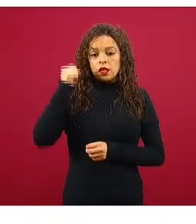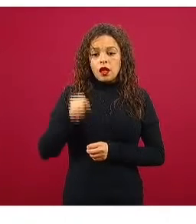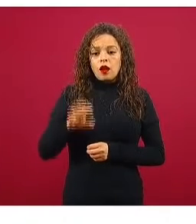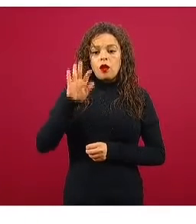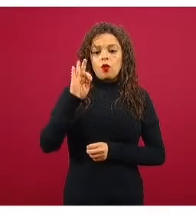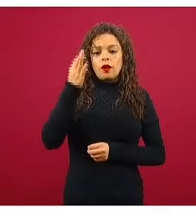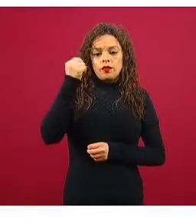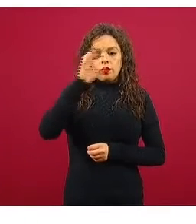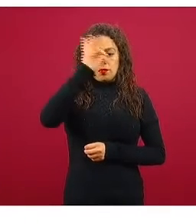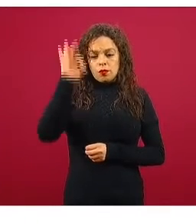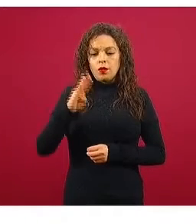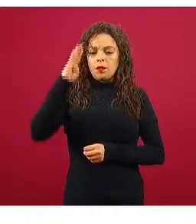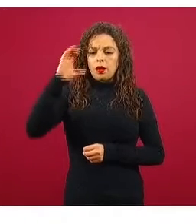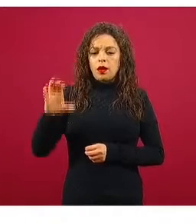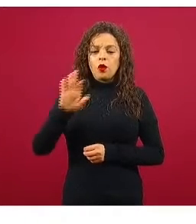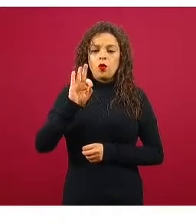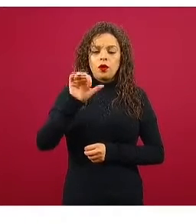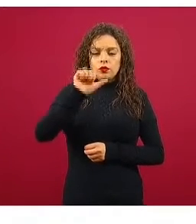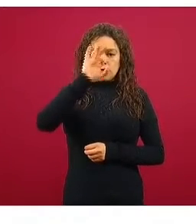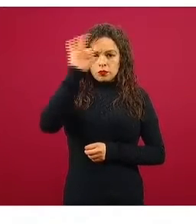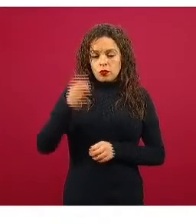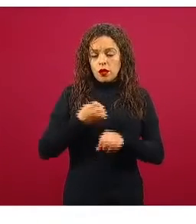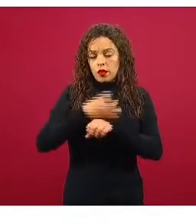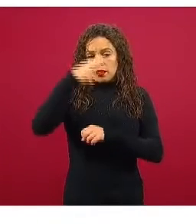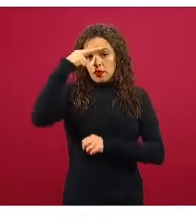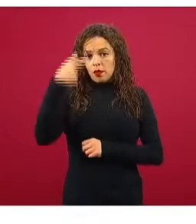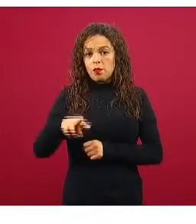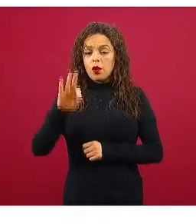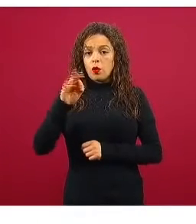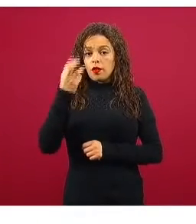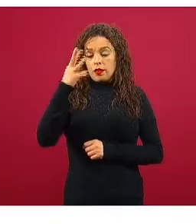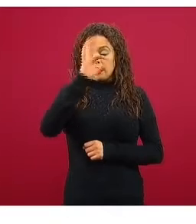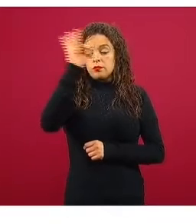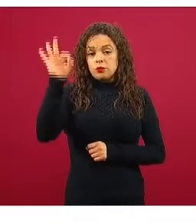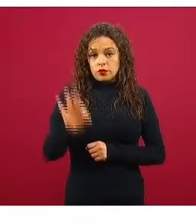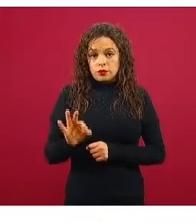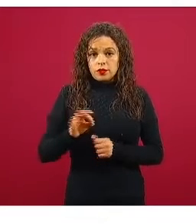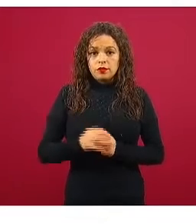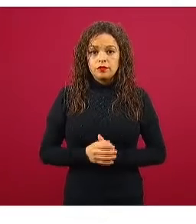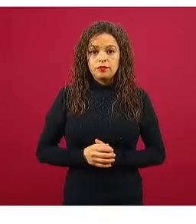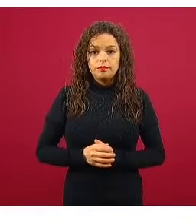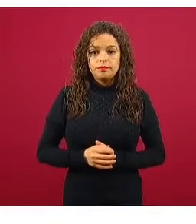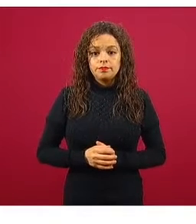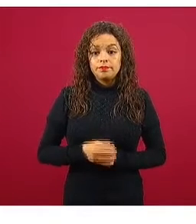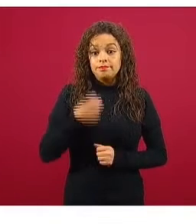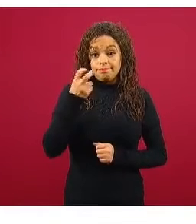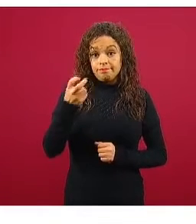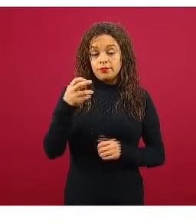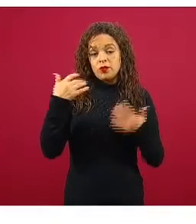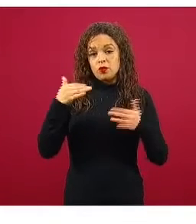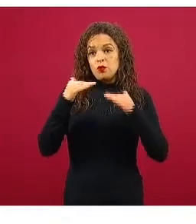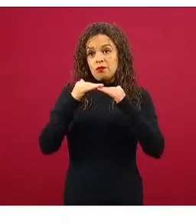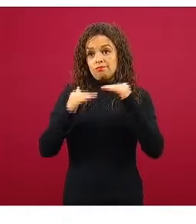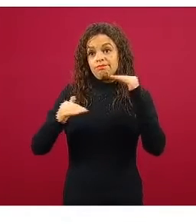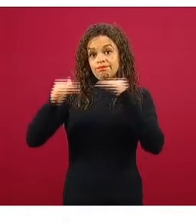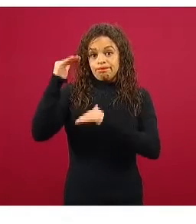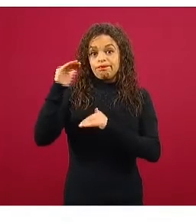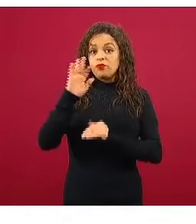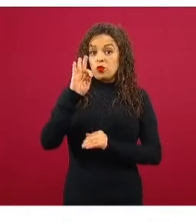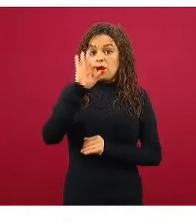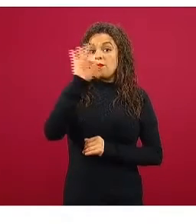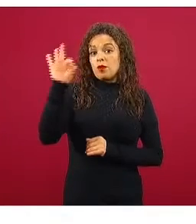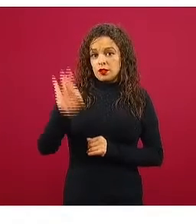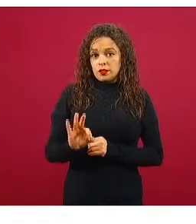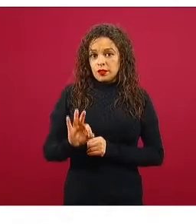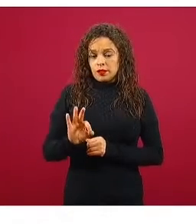California 46% y el Estado de México con 43% serían las que tienen arriba del 40%, pero